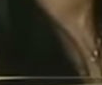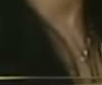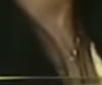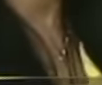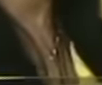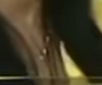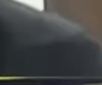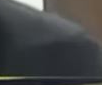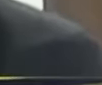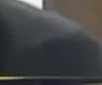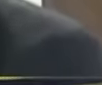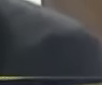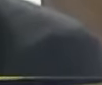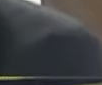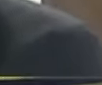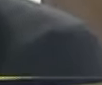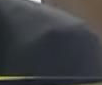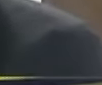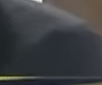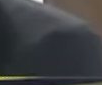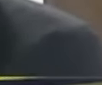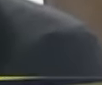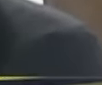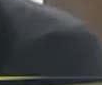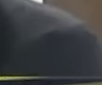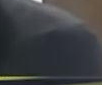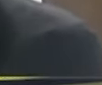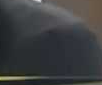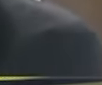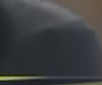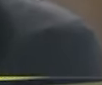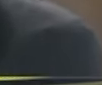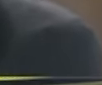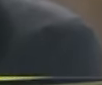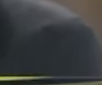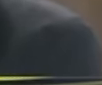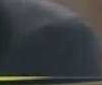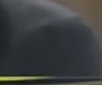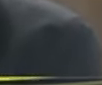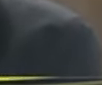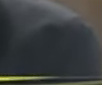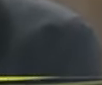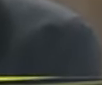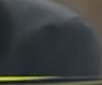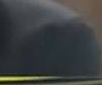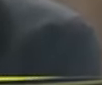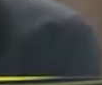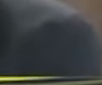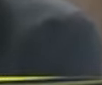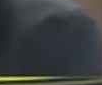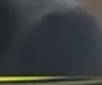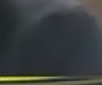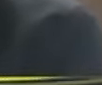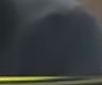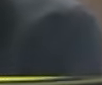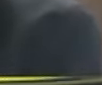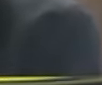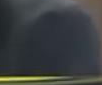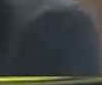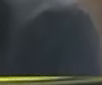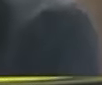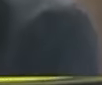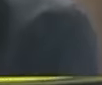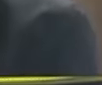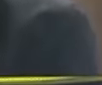independiente para la conformación del Frente Nacional por la Paz. A continuación, palabras del ciudadano